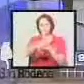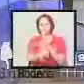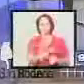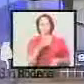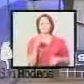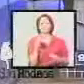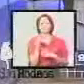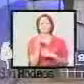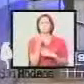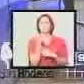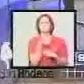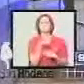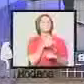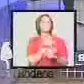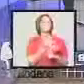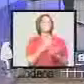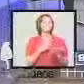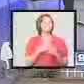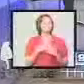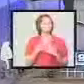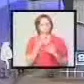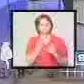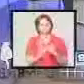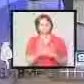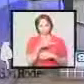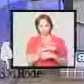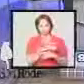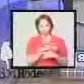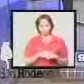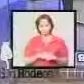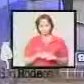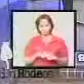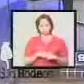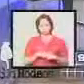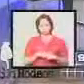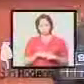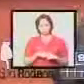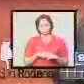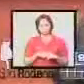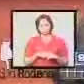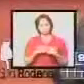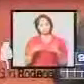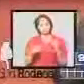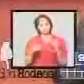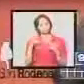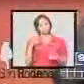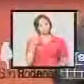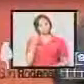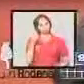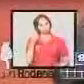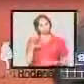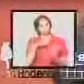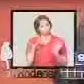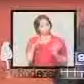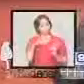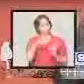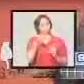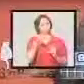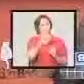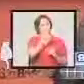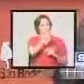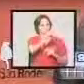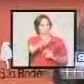ganan en colones. Sí, nuestro consejo es que se endeude en la moneda en que gana. O sea, si usted gana en